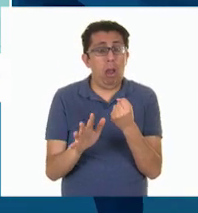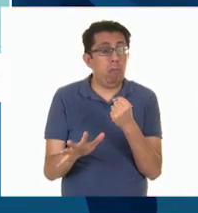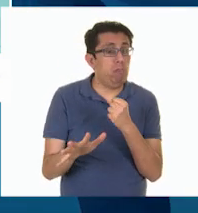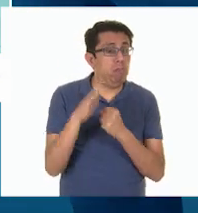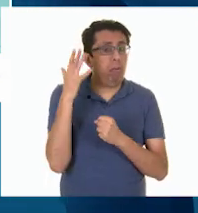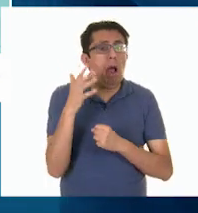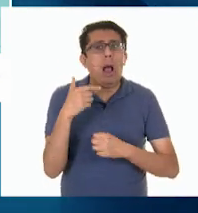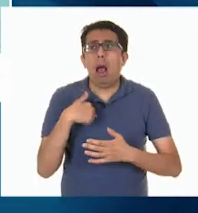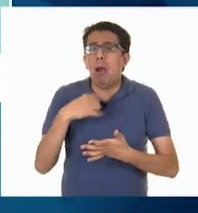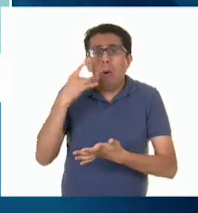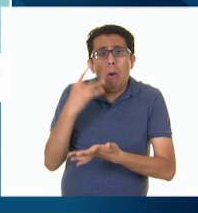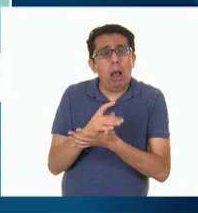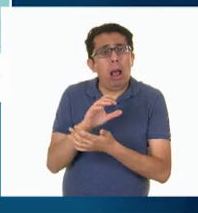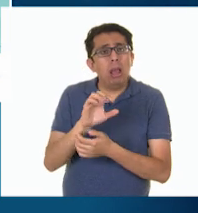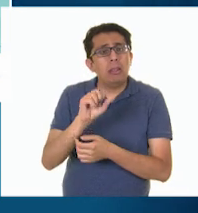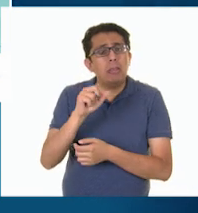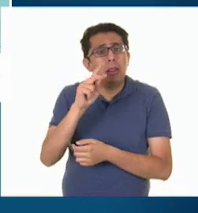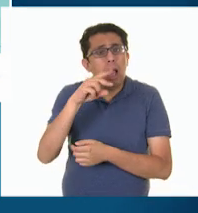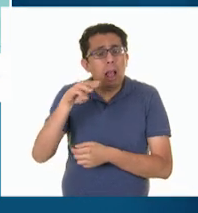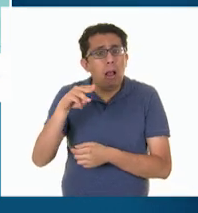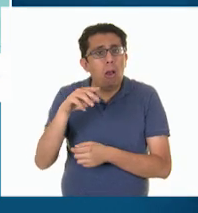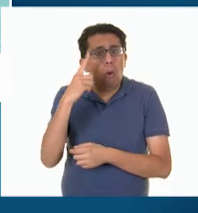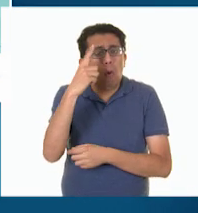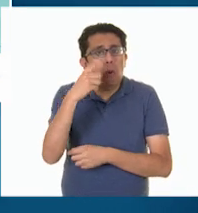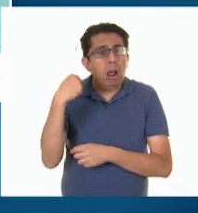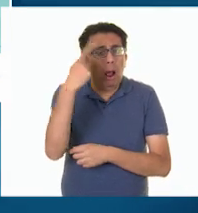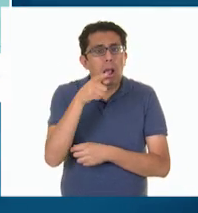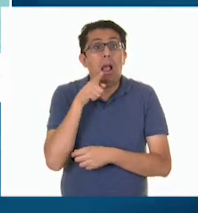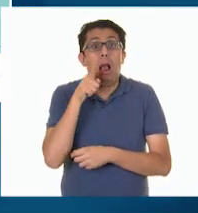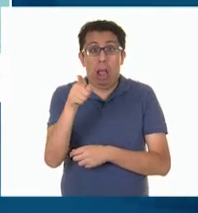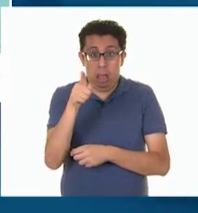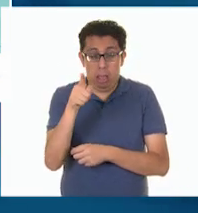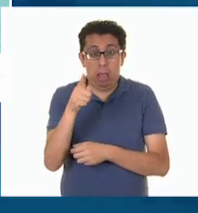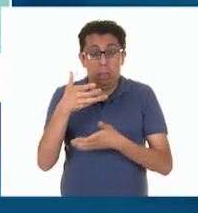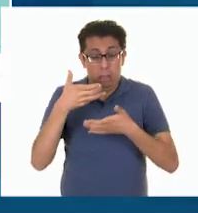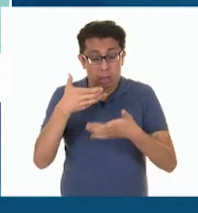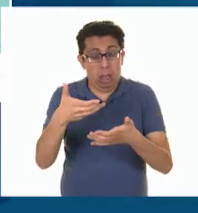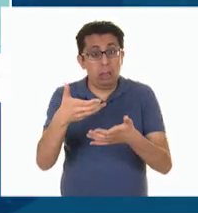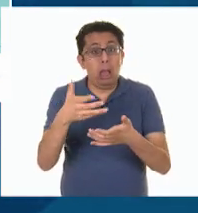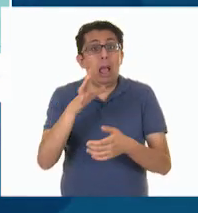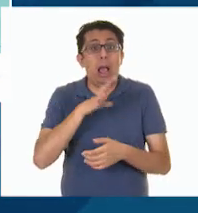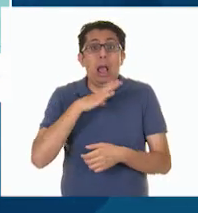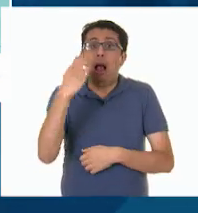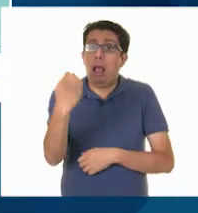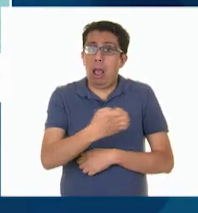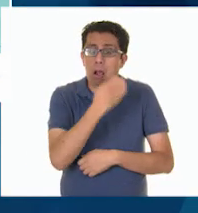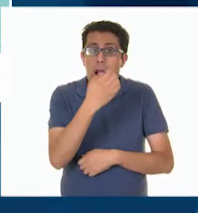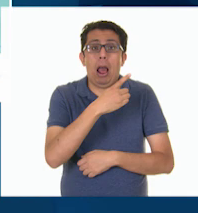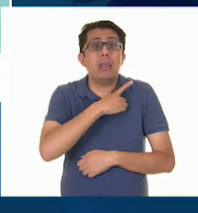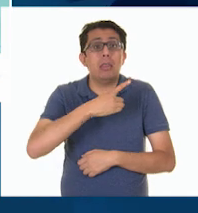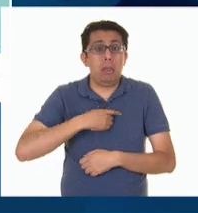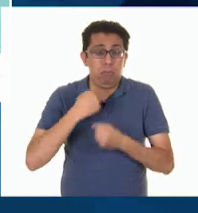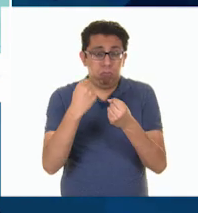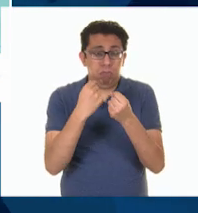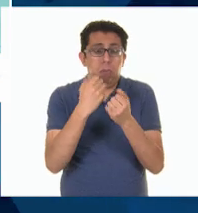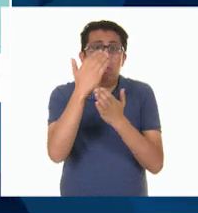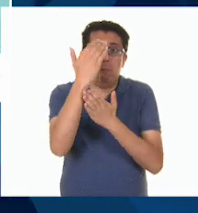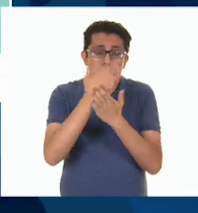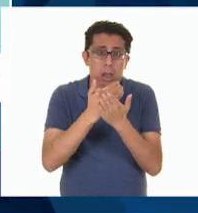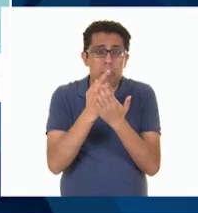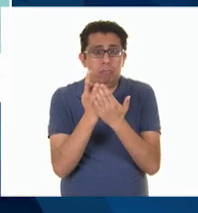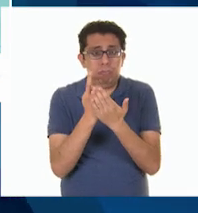por hora. En esta calle hay una escuela, por lo que no debe conducir a esa velocidad. La voy a